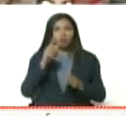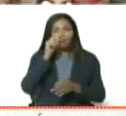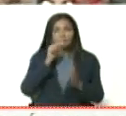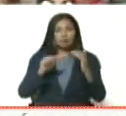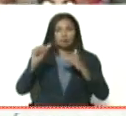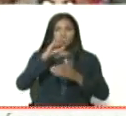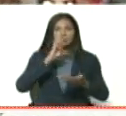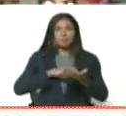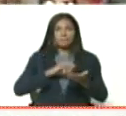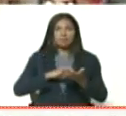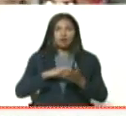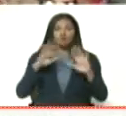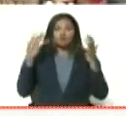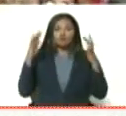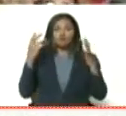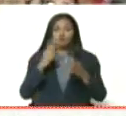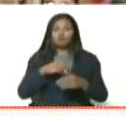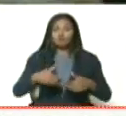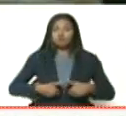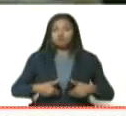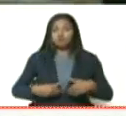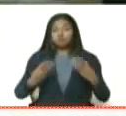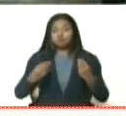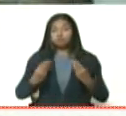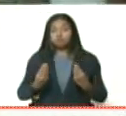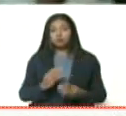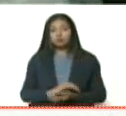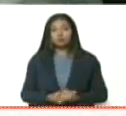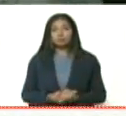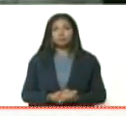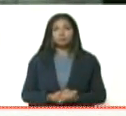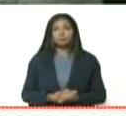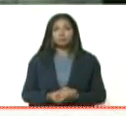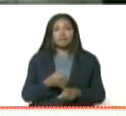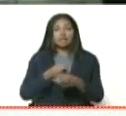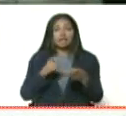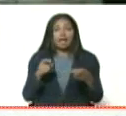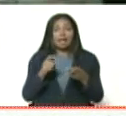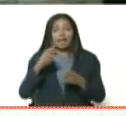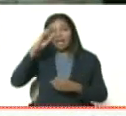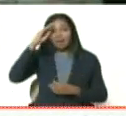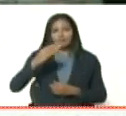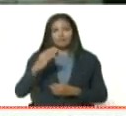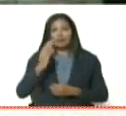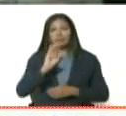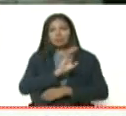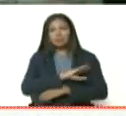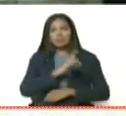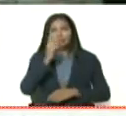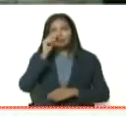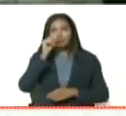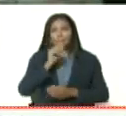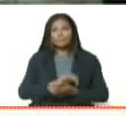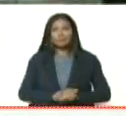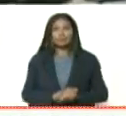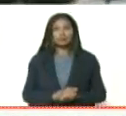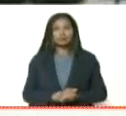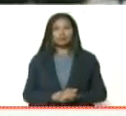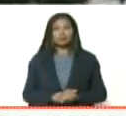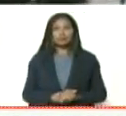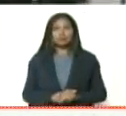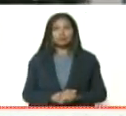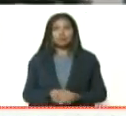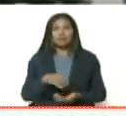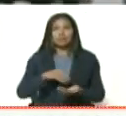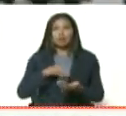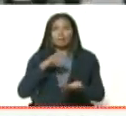Altos Mirandinos, le está echando pierna, y al general jefe de la Milicia Nacional Bolivariana del